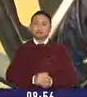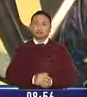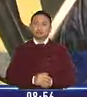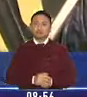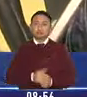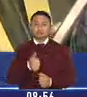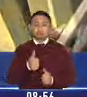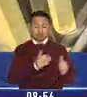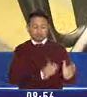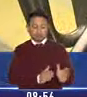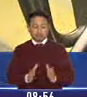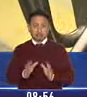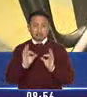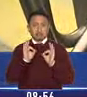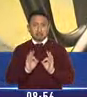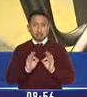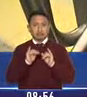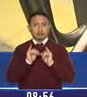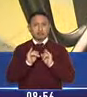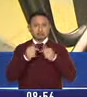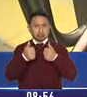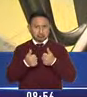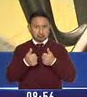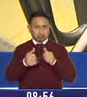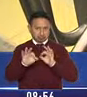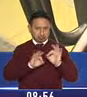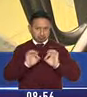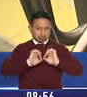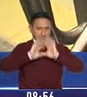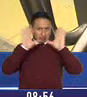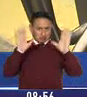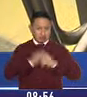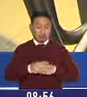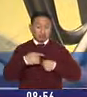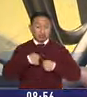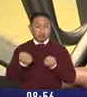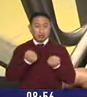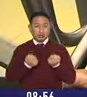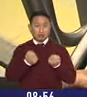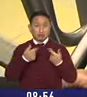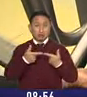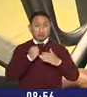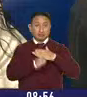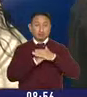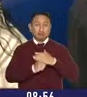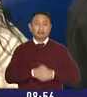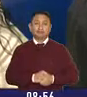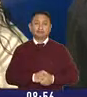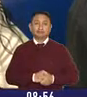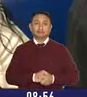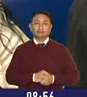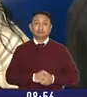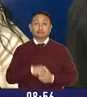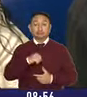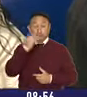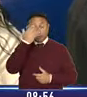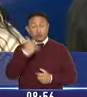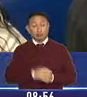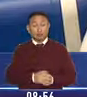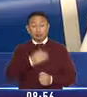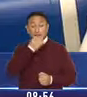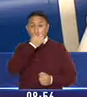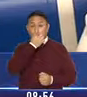súper ordenado, una inducción apropiada para poder manejar de una manera óptima el metro. Muy agradable el transporte